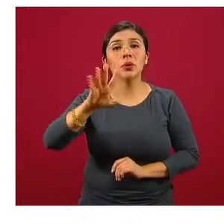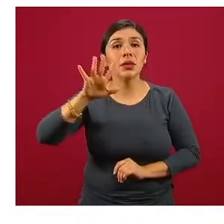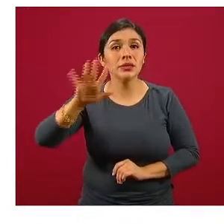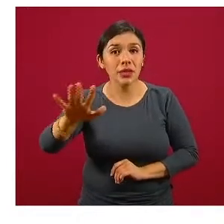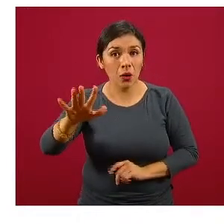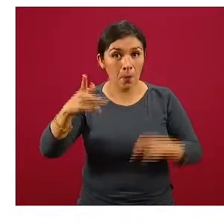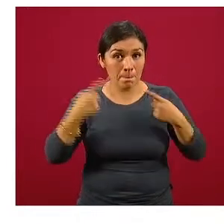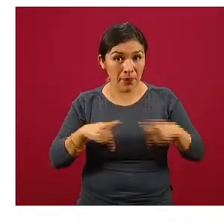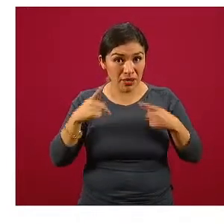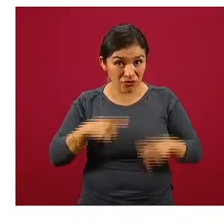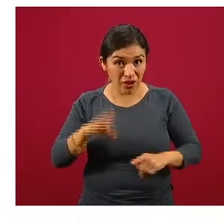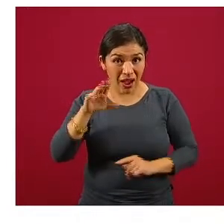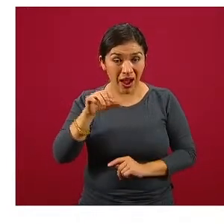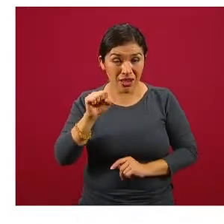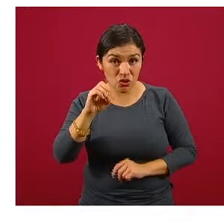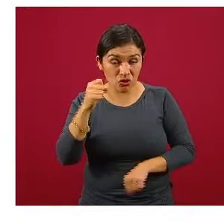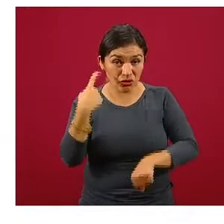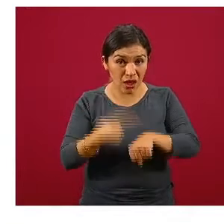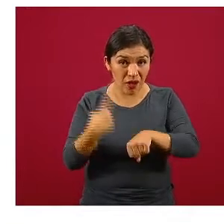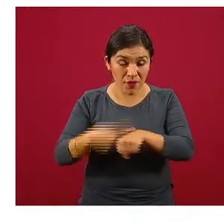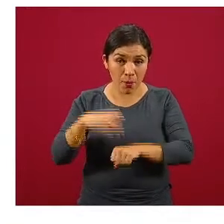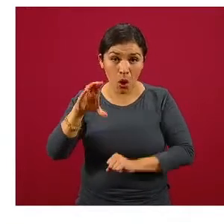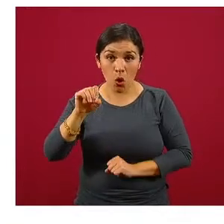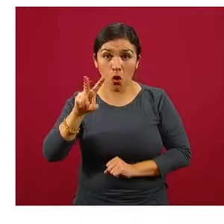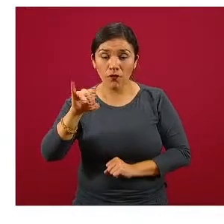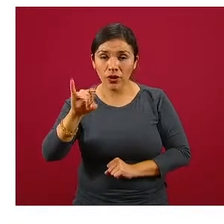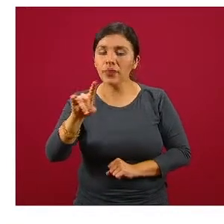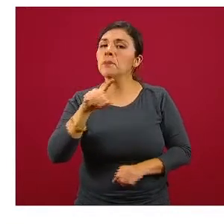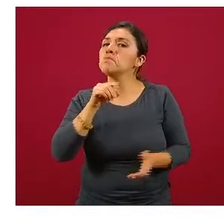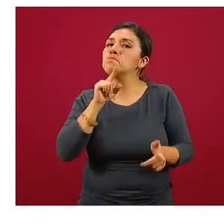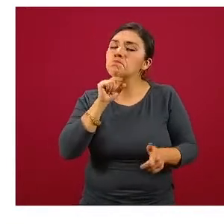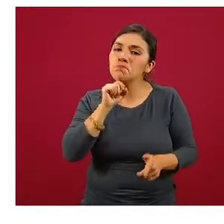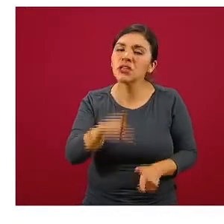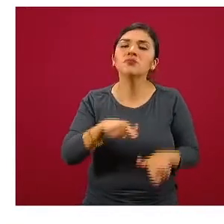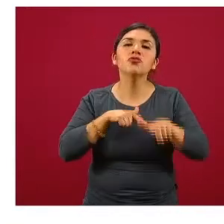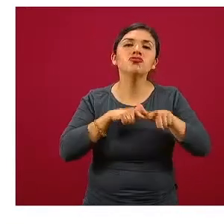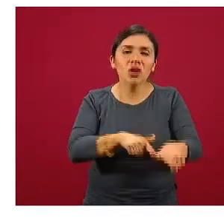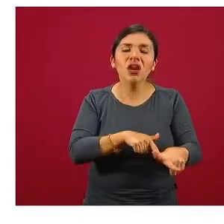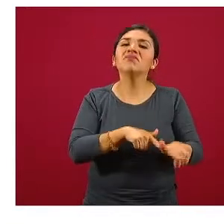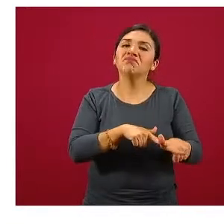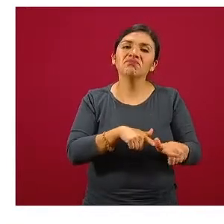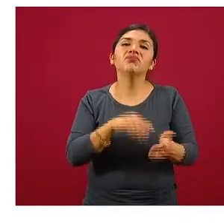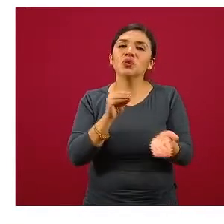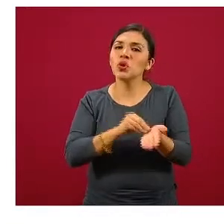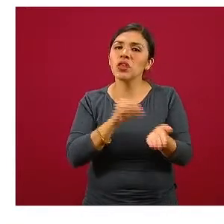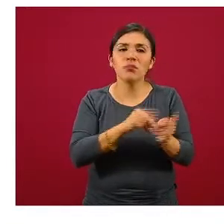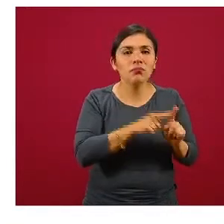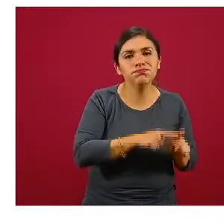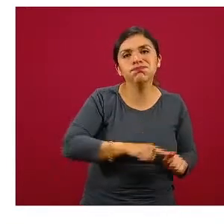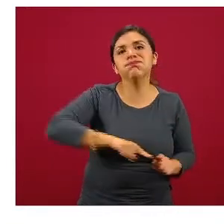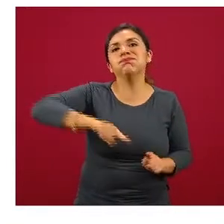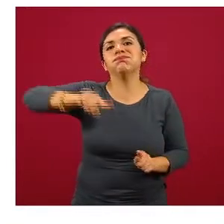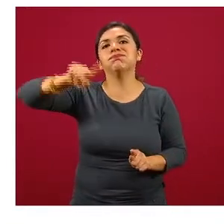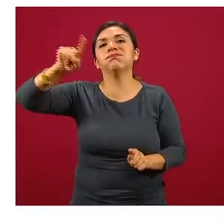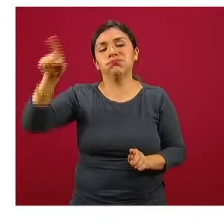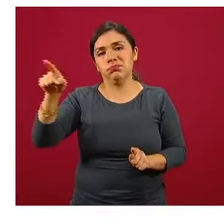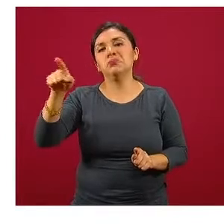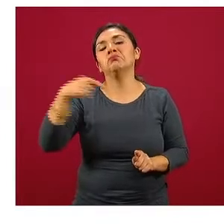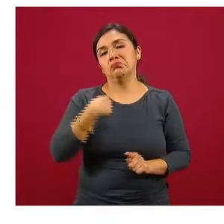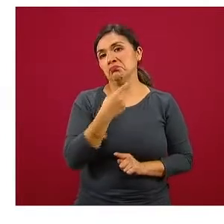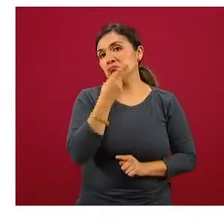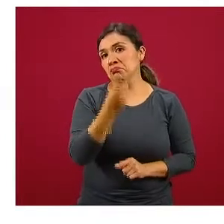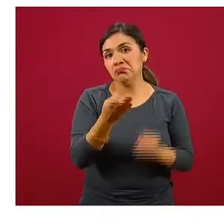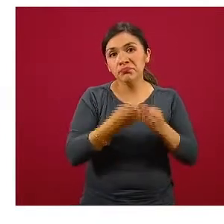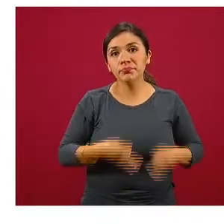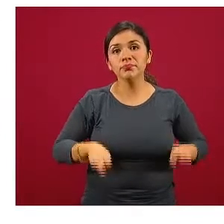42.595, manteniendo prácticamente la tendencia que hemos tenido durante toda la epidemia en México. Importante